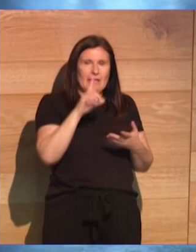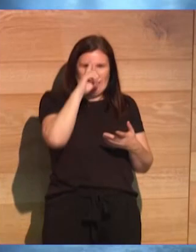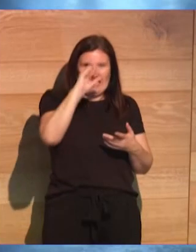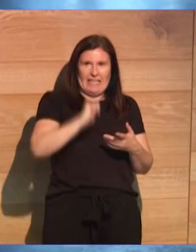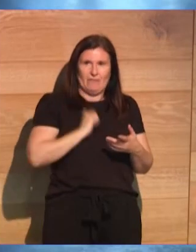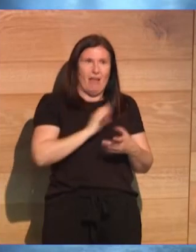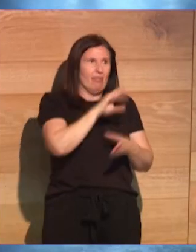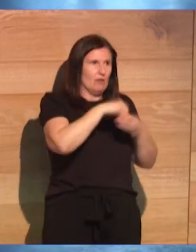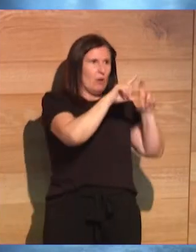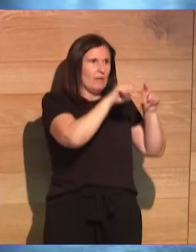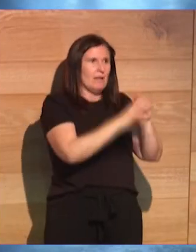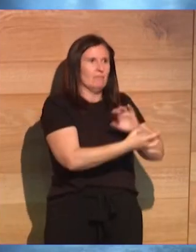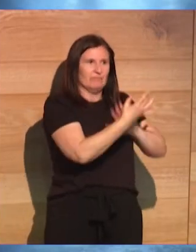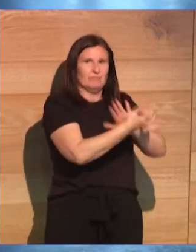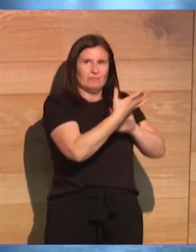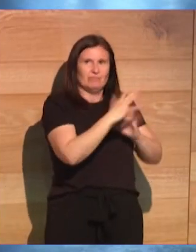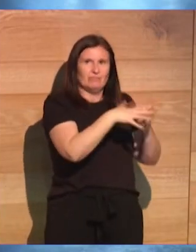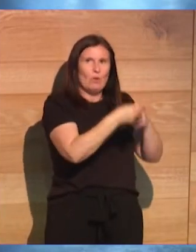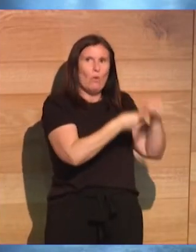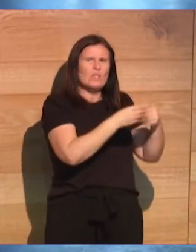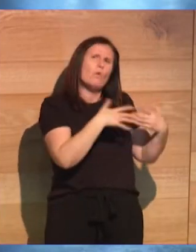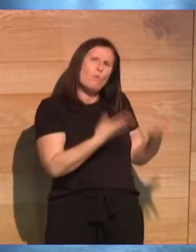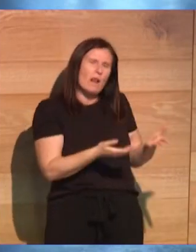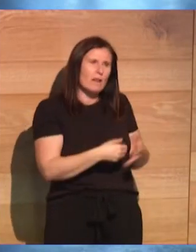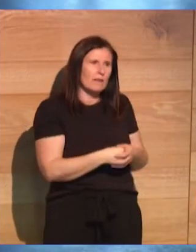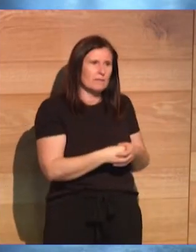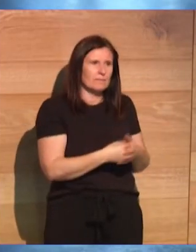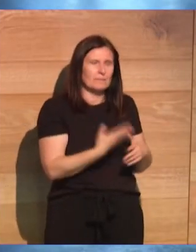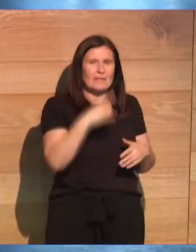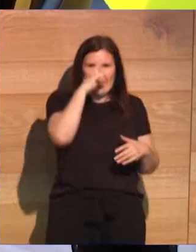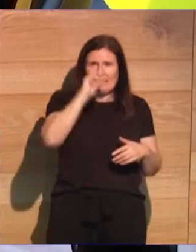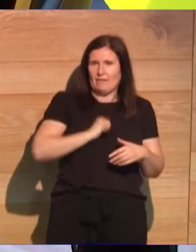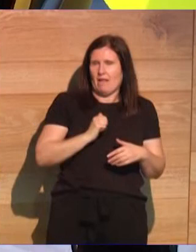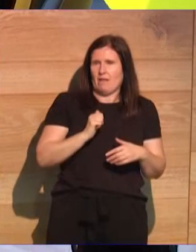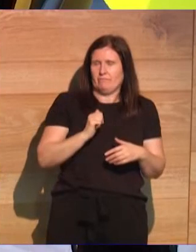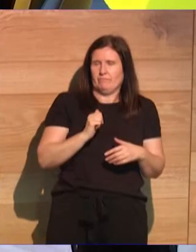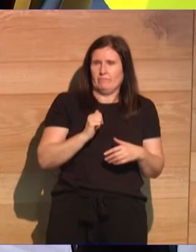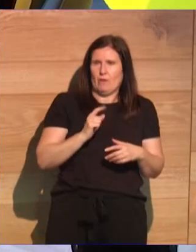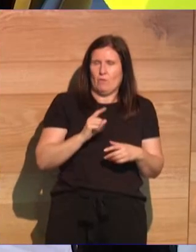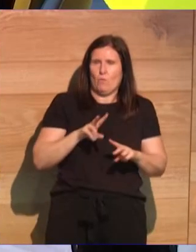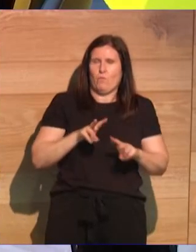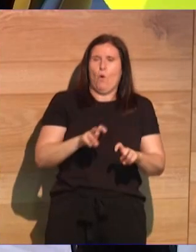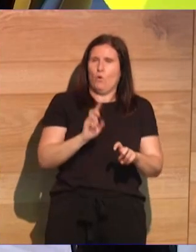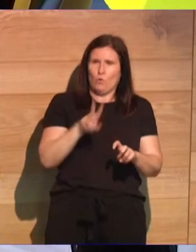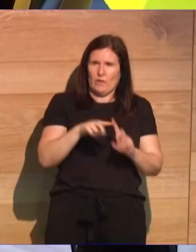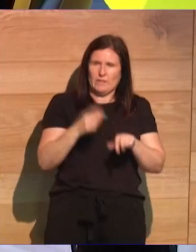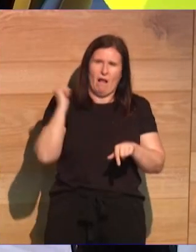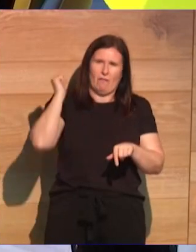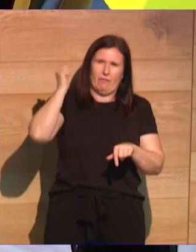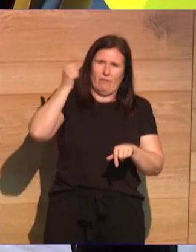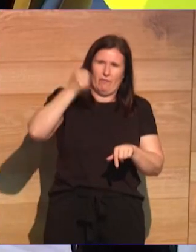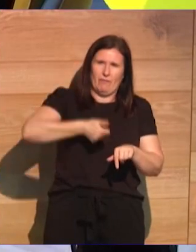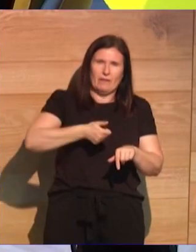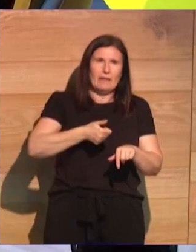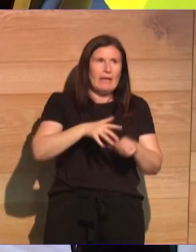empresas? Bueno, a ver, la inteligencia artificial, como decía antes, lleva muchos años. O sea, se lleva mucho tiempo, más en el